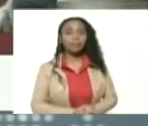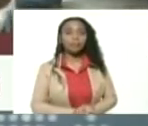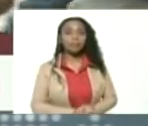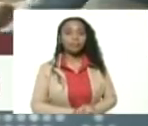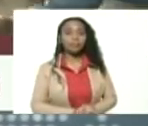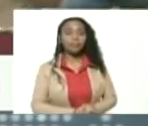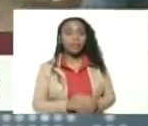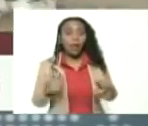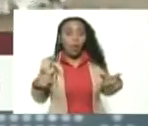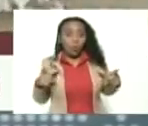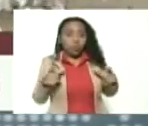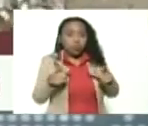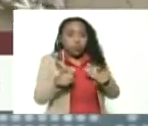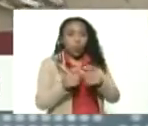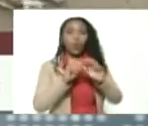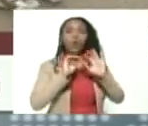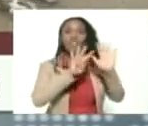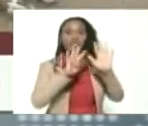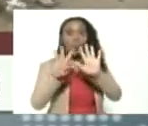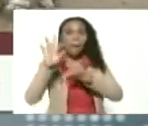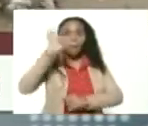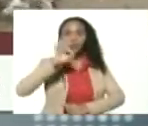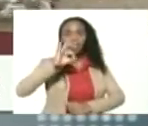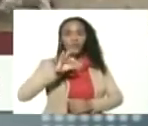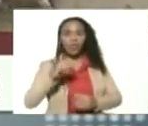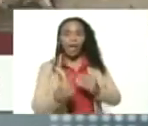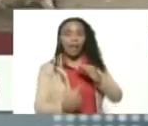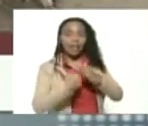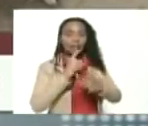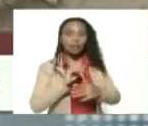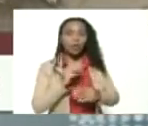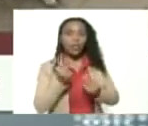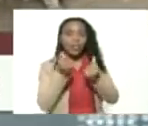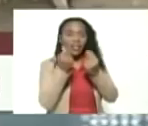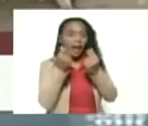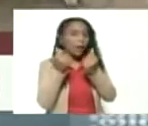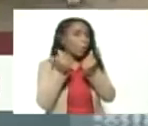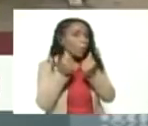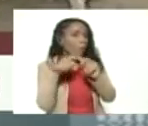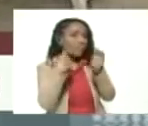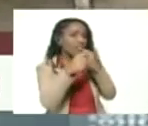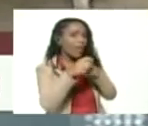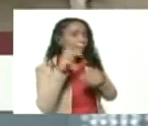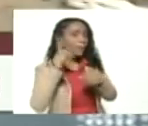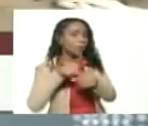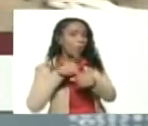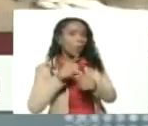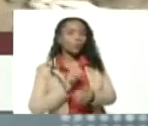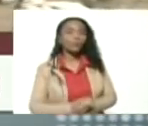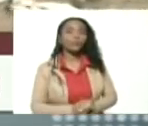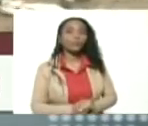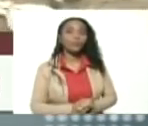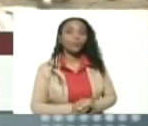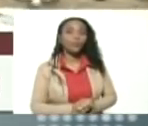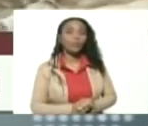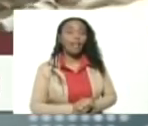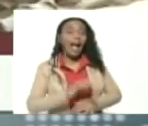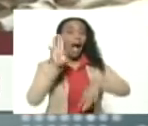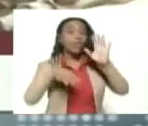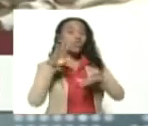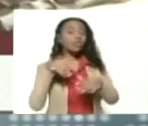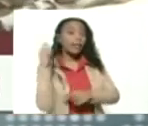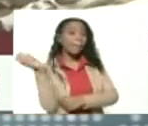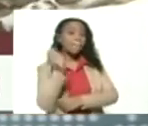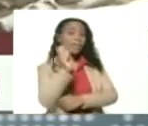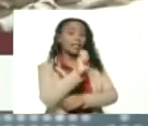de reducción del 99% del ingreso en divisas por venta de petróleo. Estuvimos 14 meses